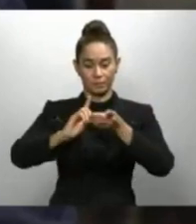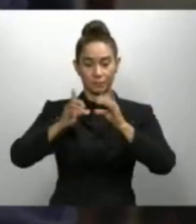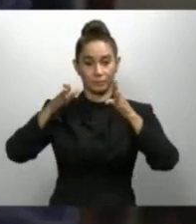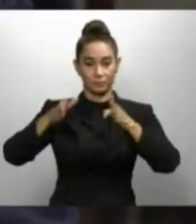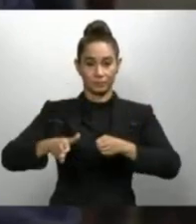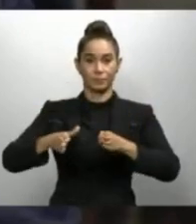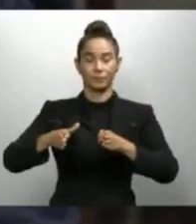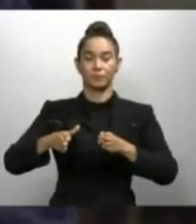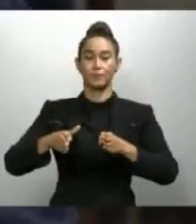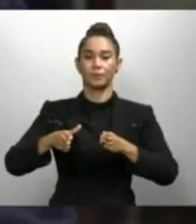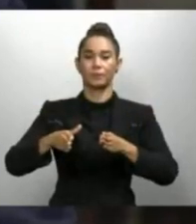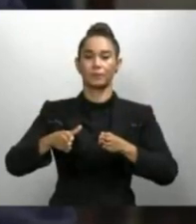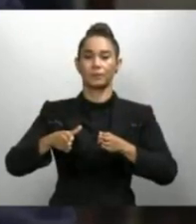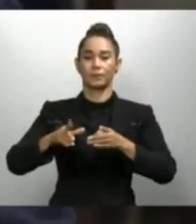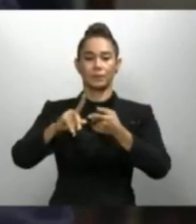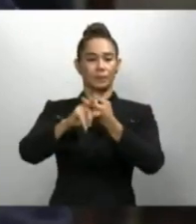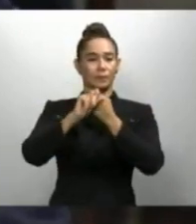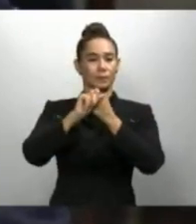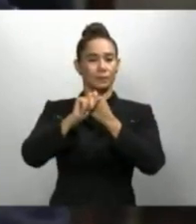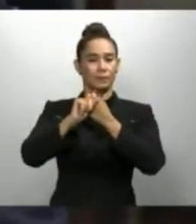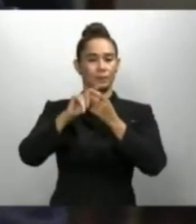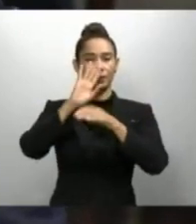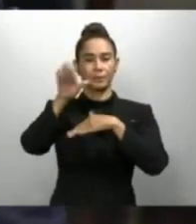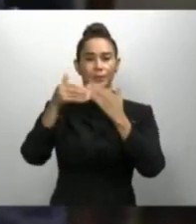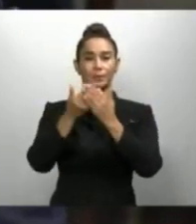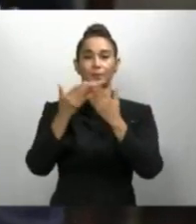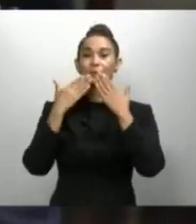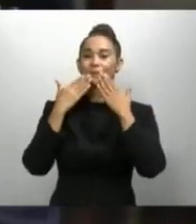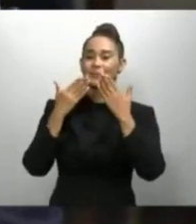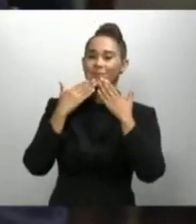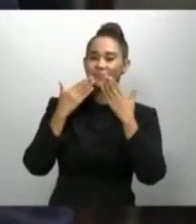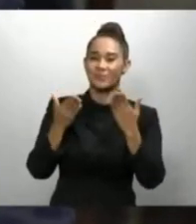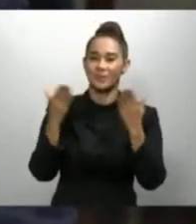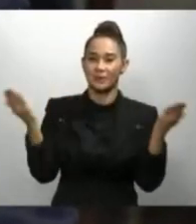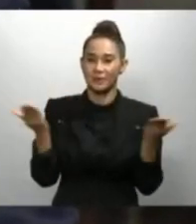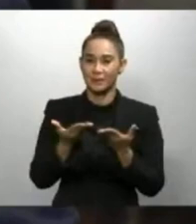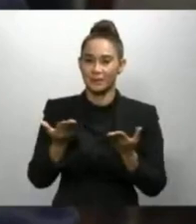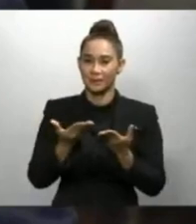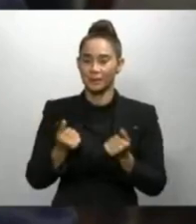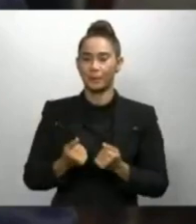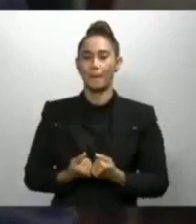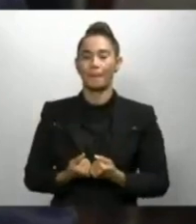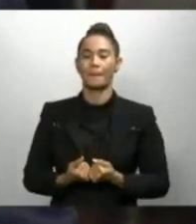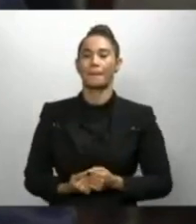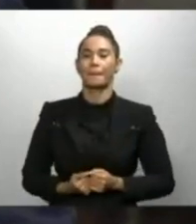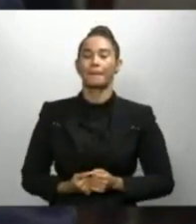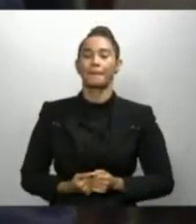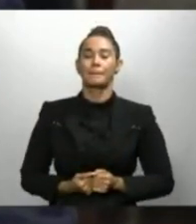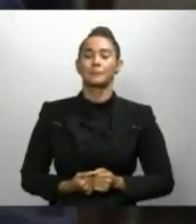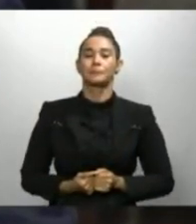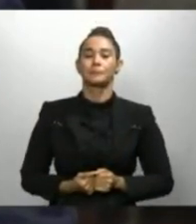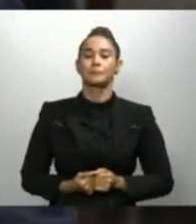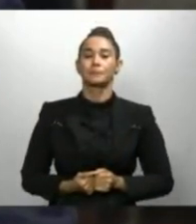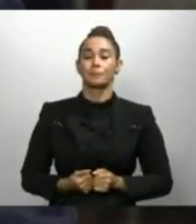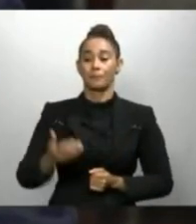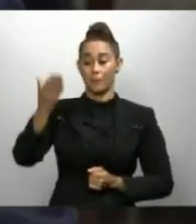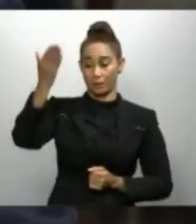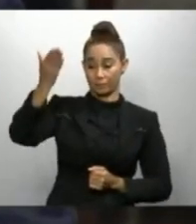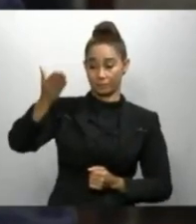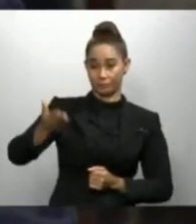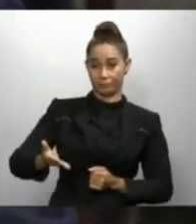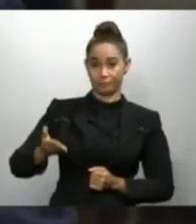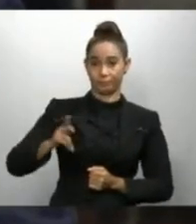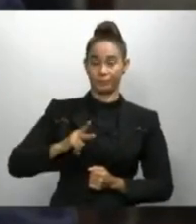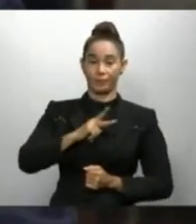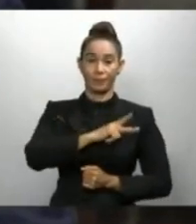directores, amigos todos, gracias por acompañarnos en el día de hoy. La presencia de la señora vicepresidenta